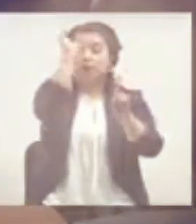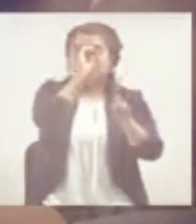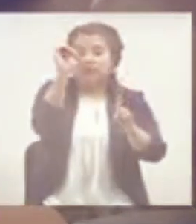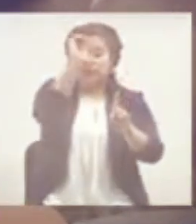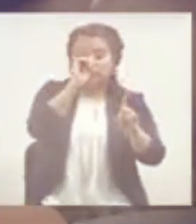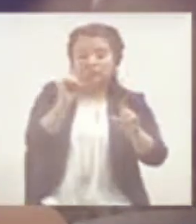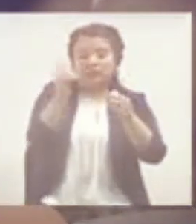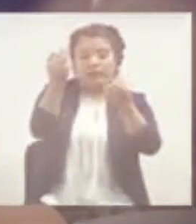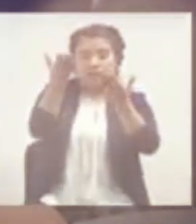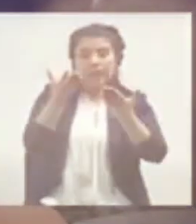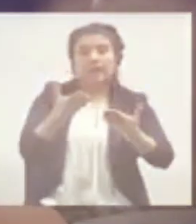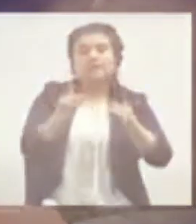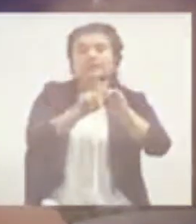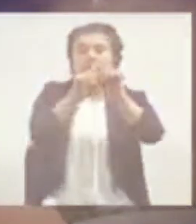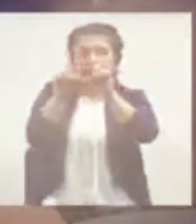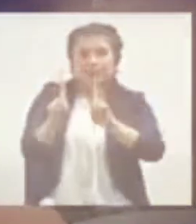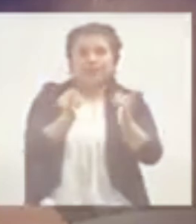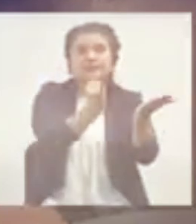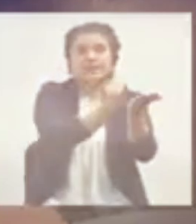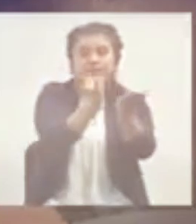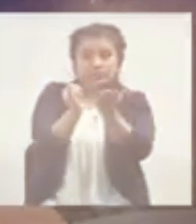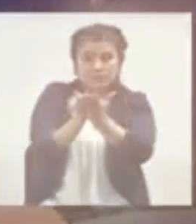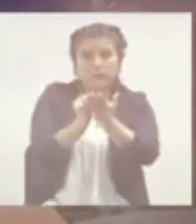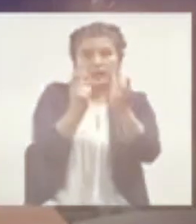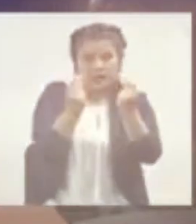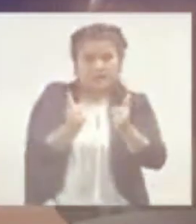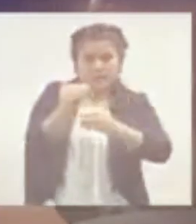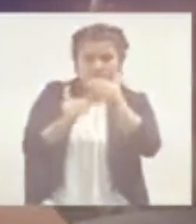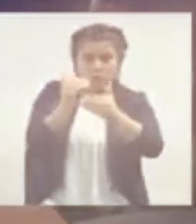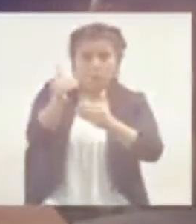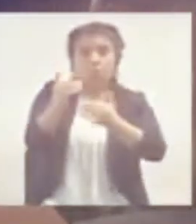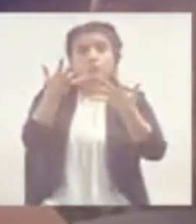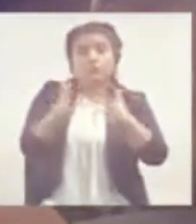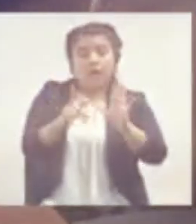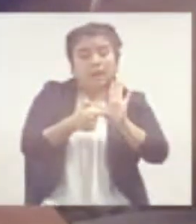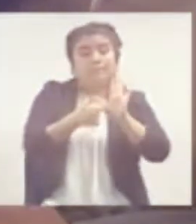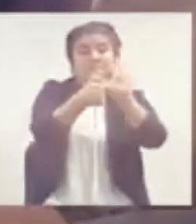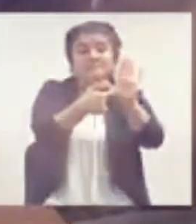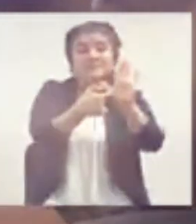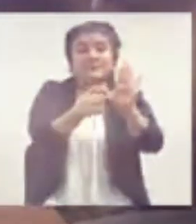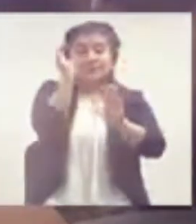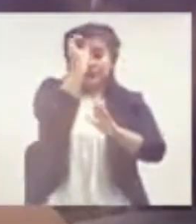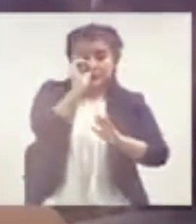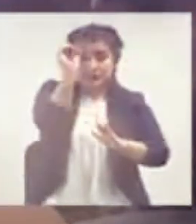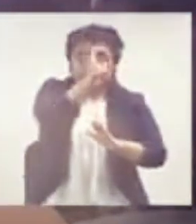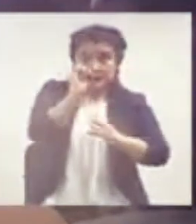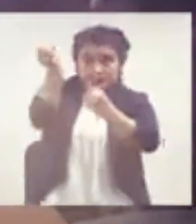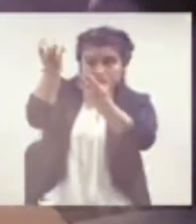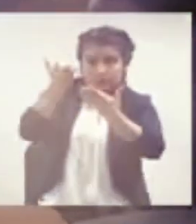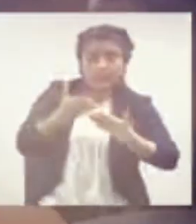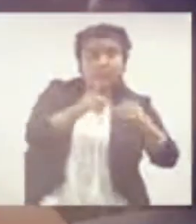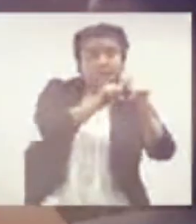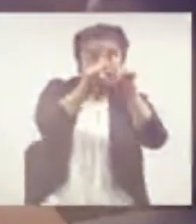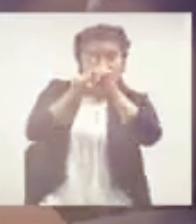de las diferentes instituciones. De forma muy rápida, pasaríamos a presentar entonces las opiniones recibidas de las